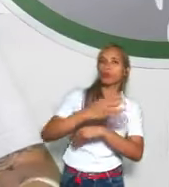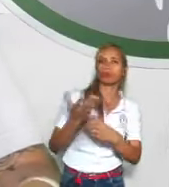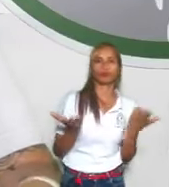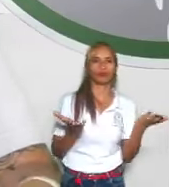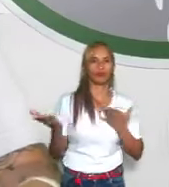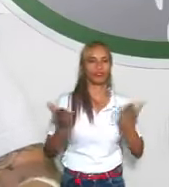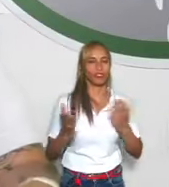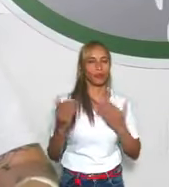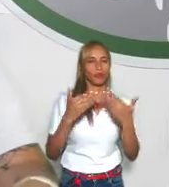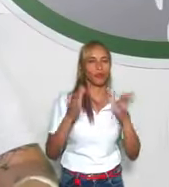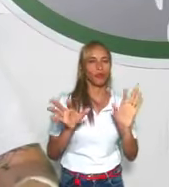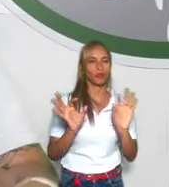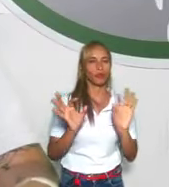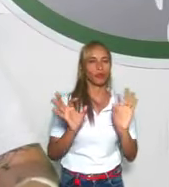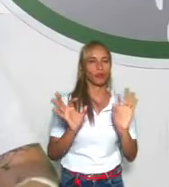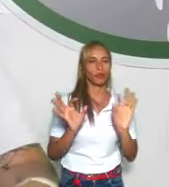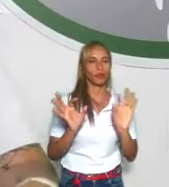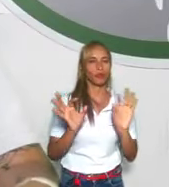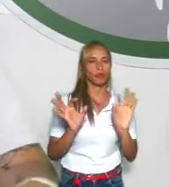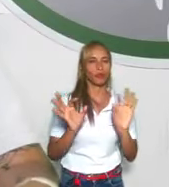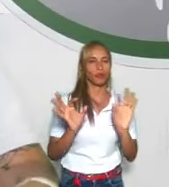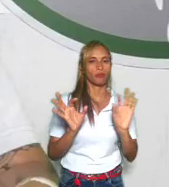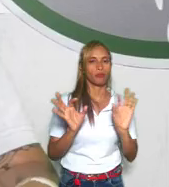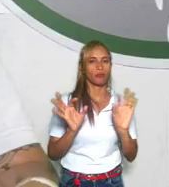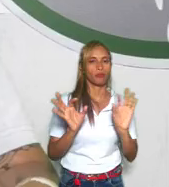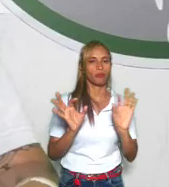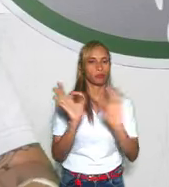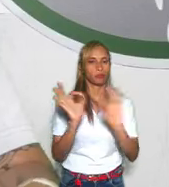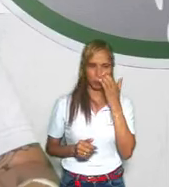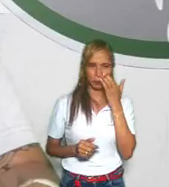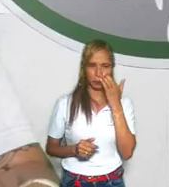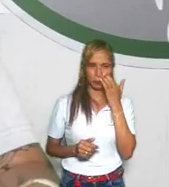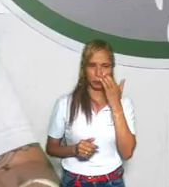Importante también que estamos, Mónica, manejando este tema de cartera, pues que recordemos las